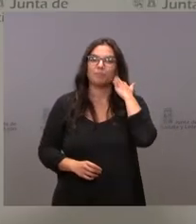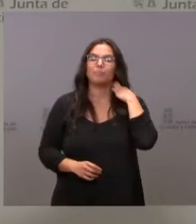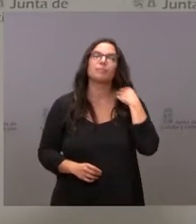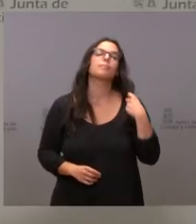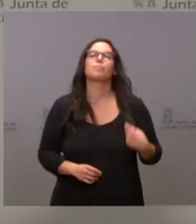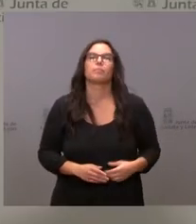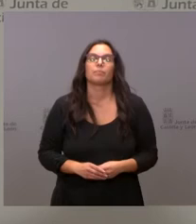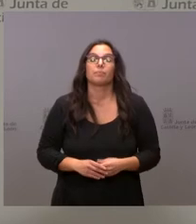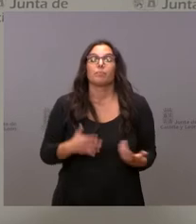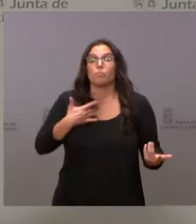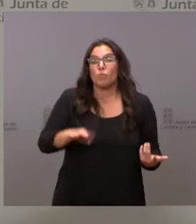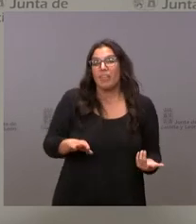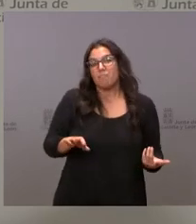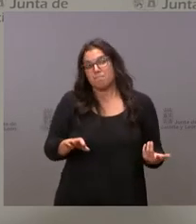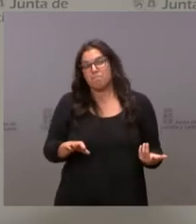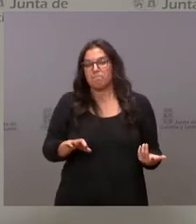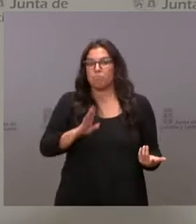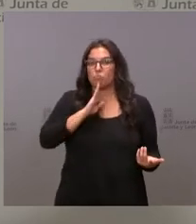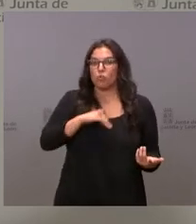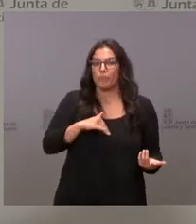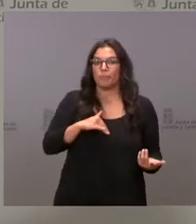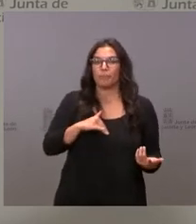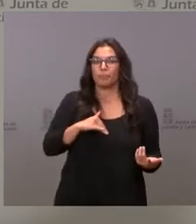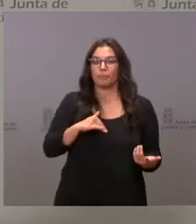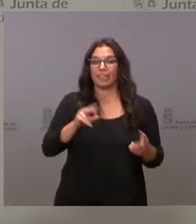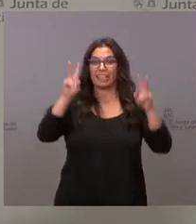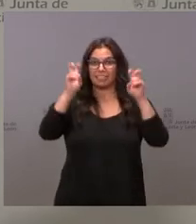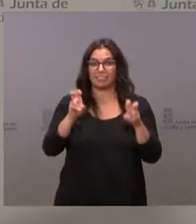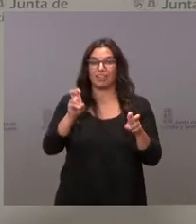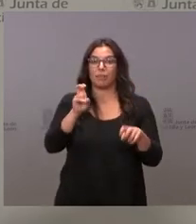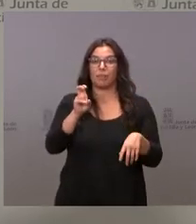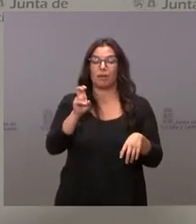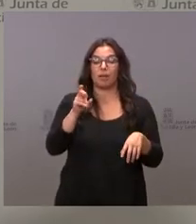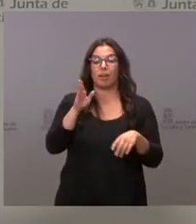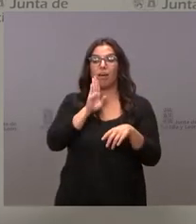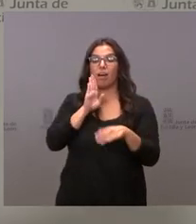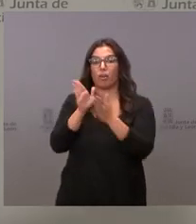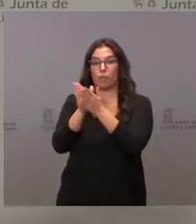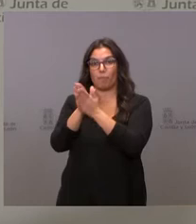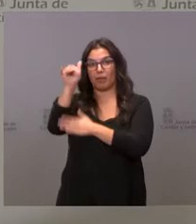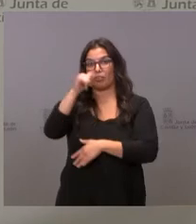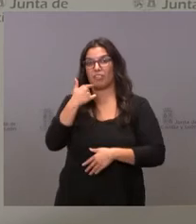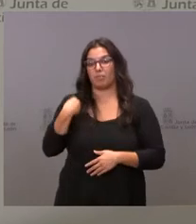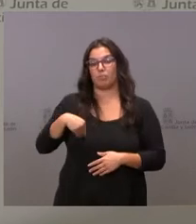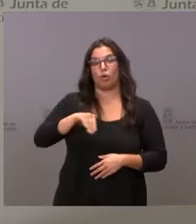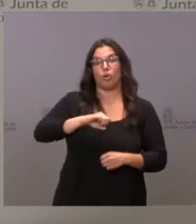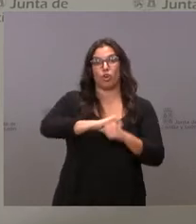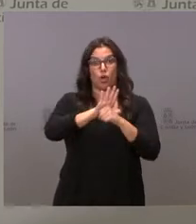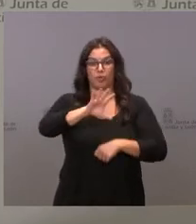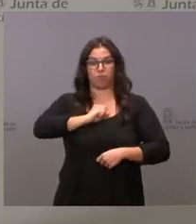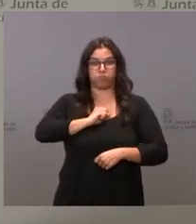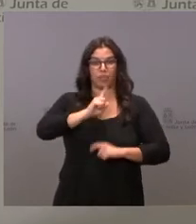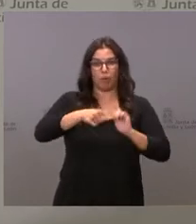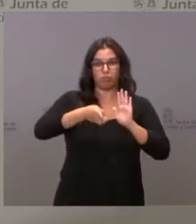Quizás sería interesante saber, en relación a lo que comentaba el compañero del COVID persistente, si se está tratando a través de